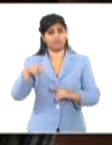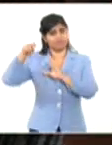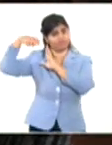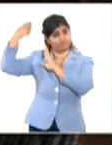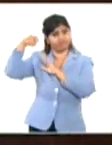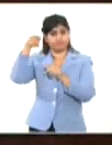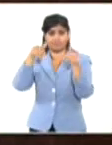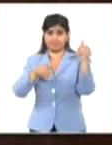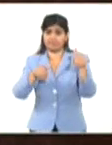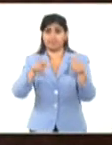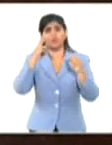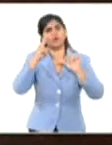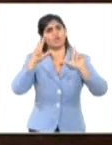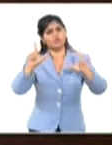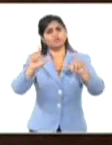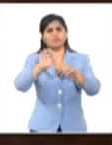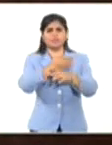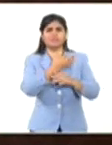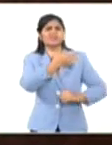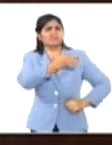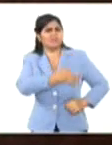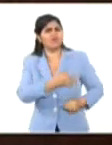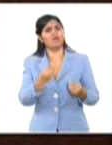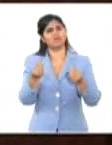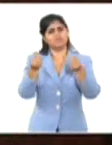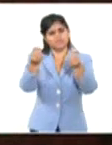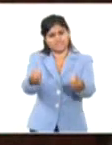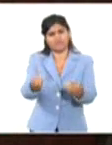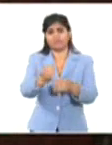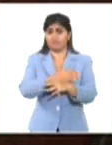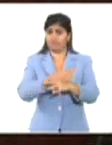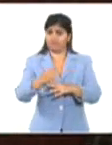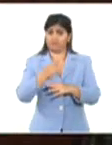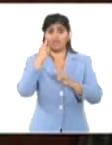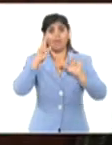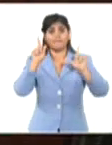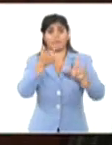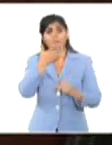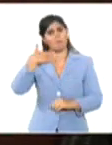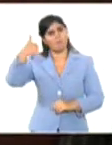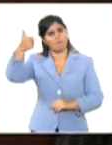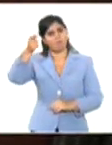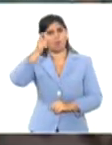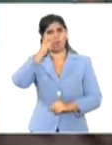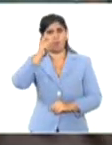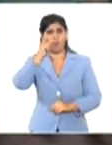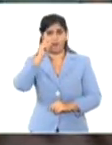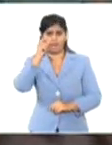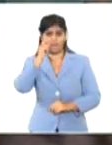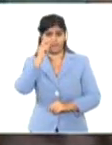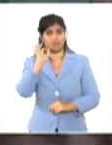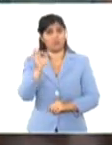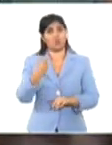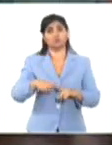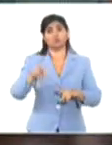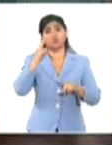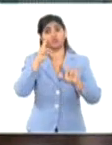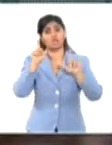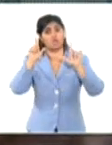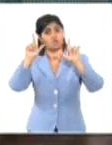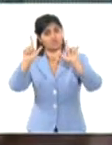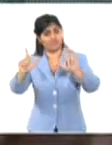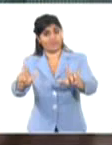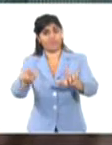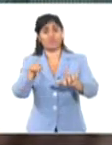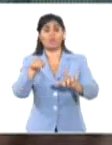numerosos reconocimientos por su labor profesional, entre ellos el premio de actuación masculina por Blue es Azul y premio Mariposa por Tierra